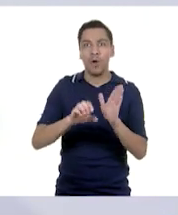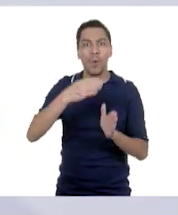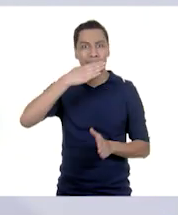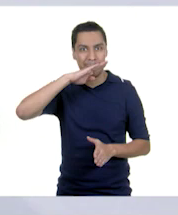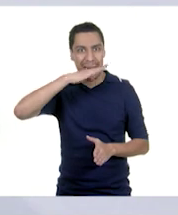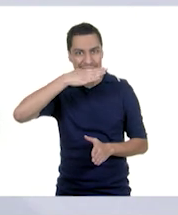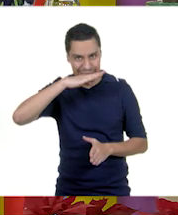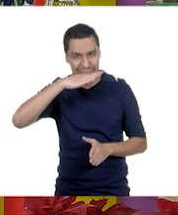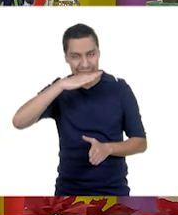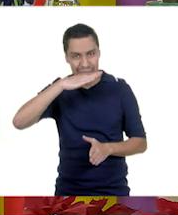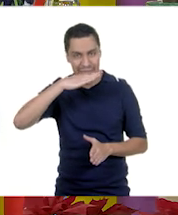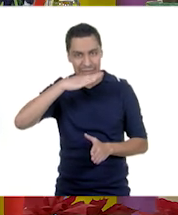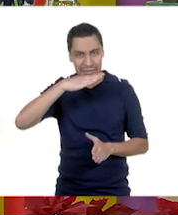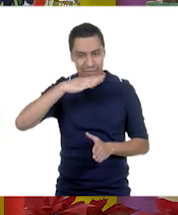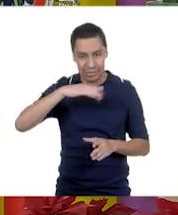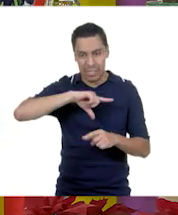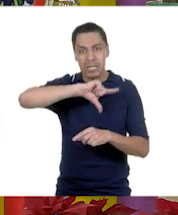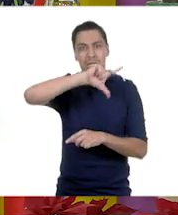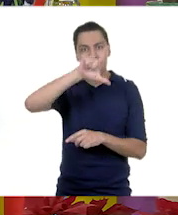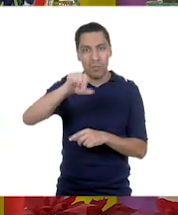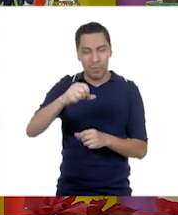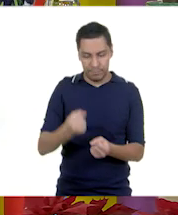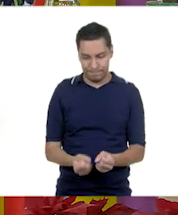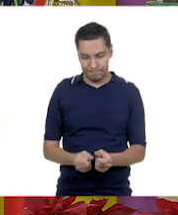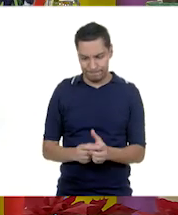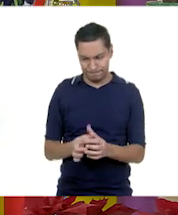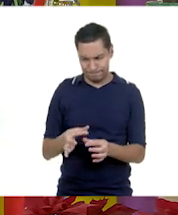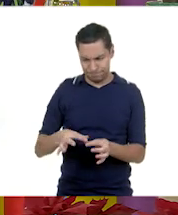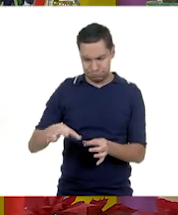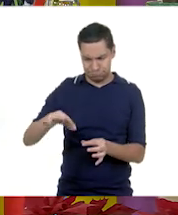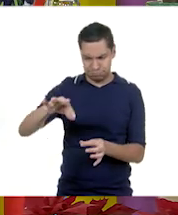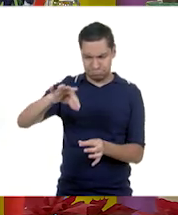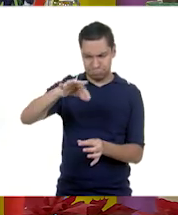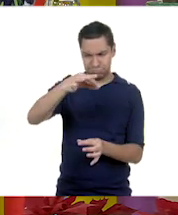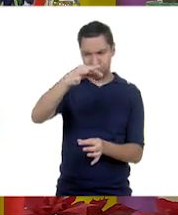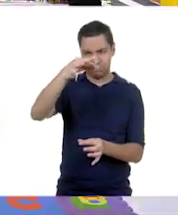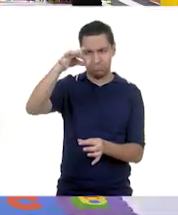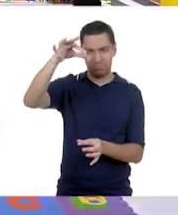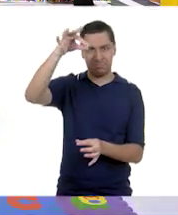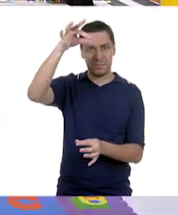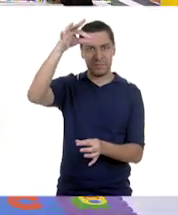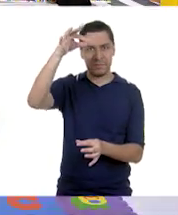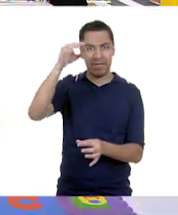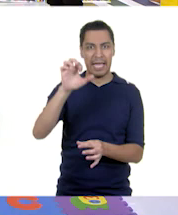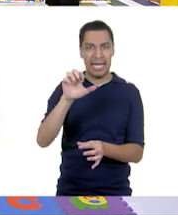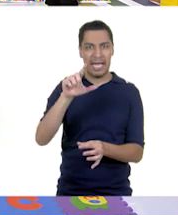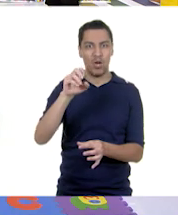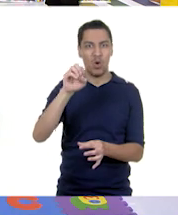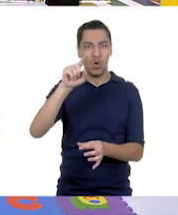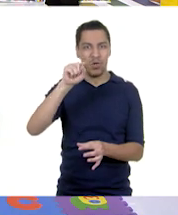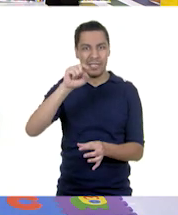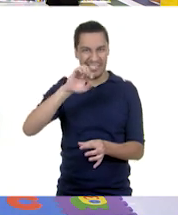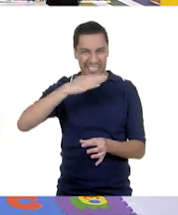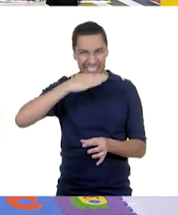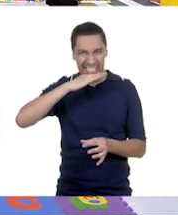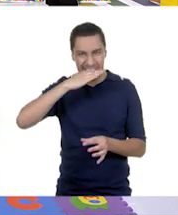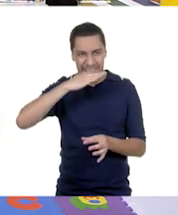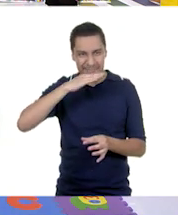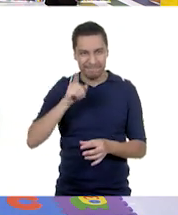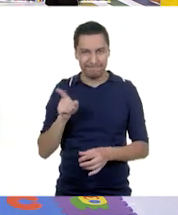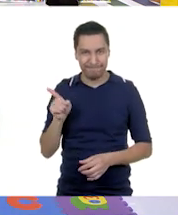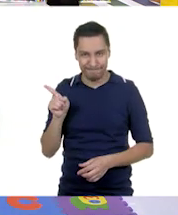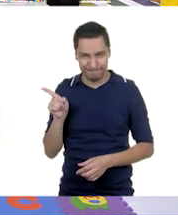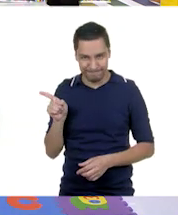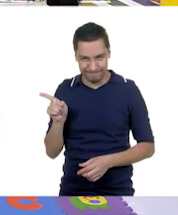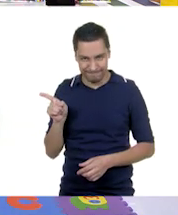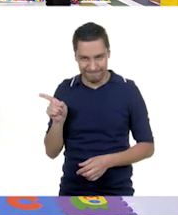de ahí podemos obtener el elote, que es tan rico y tan sabroso. Uy, es delicioso y lo podemos cocinar de formas